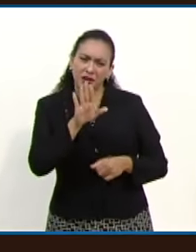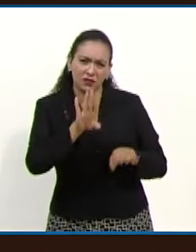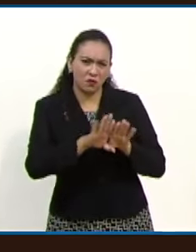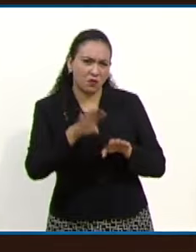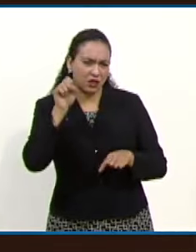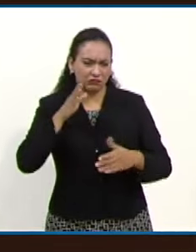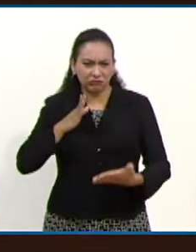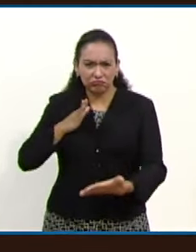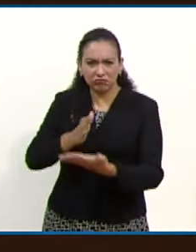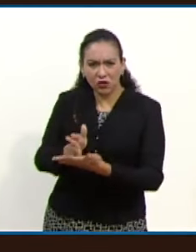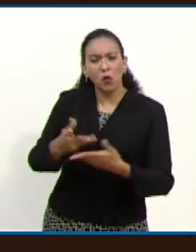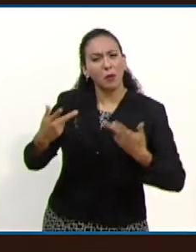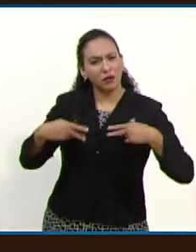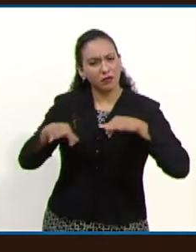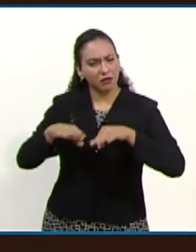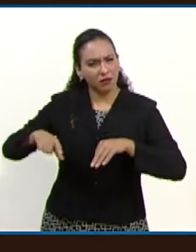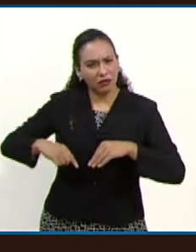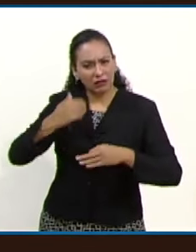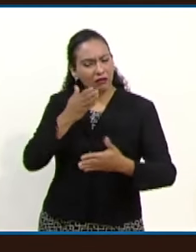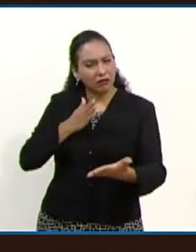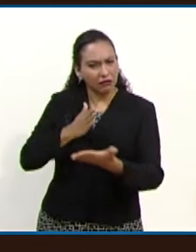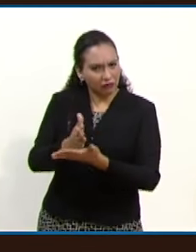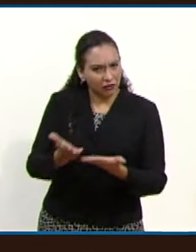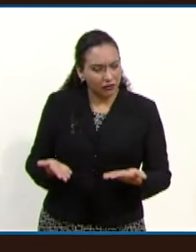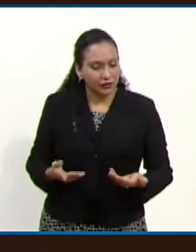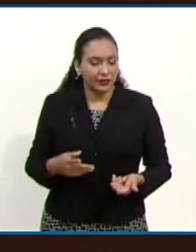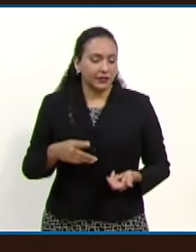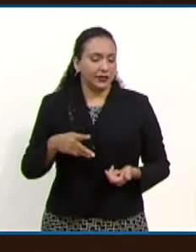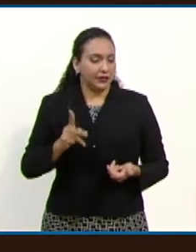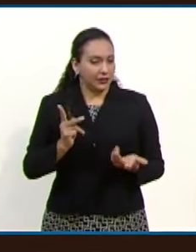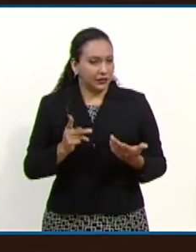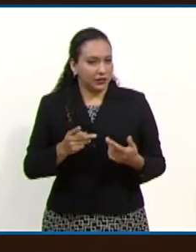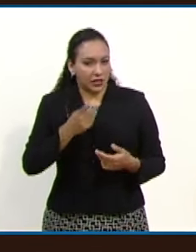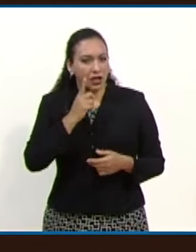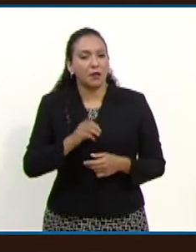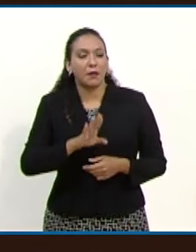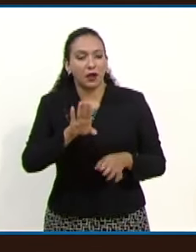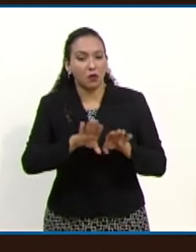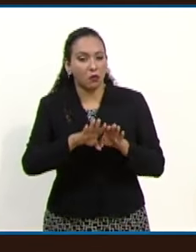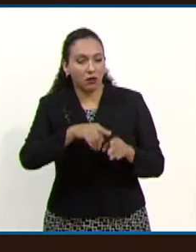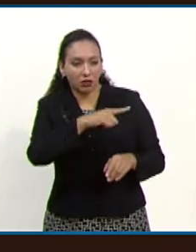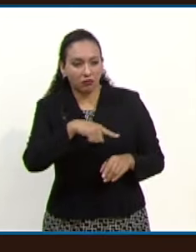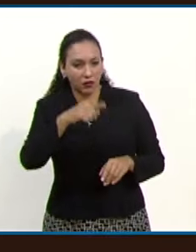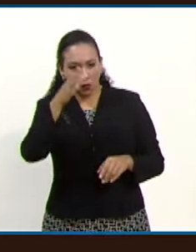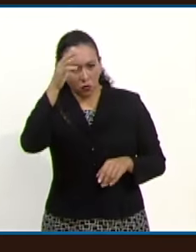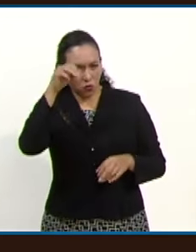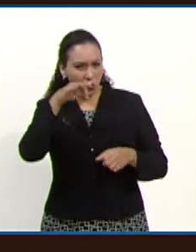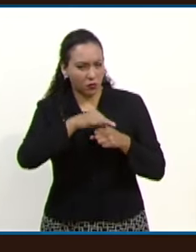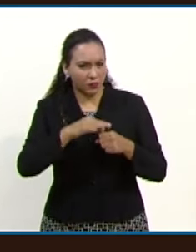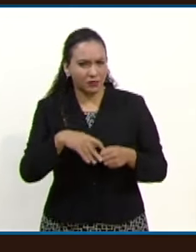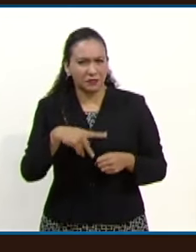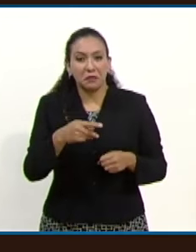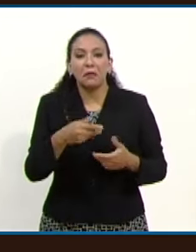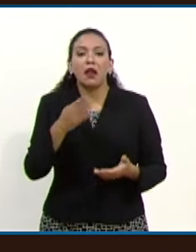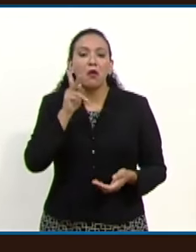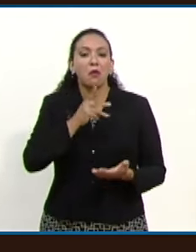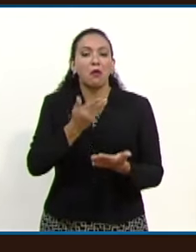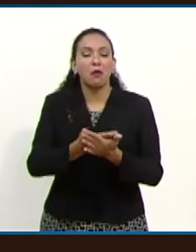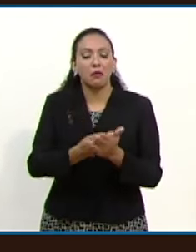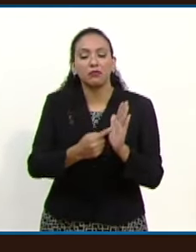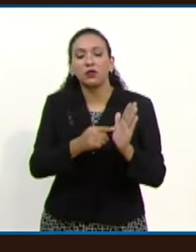y servidores públicos en el proceso, así como la supuesta coacción del voto, pues solo presentaron como evidencia